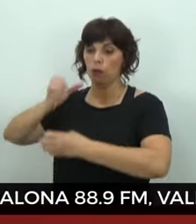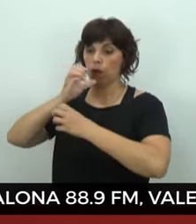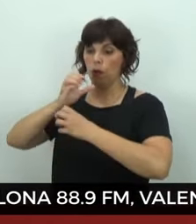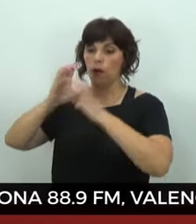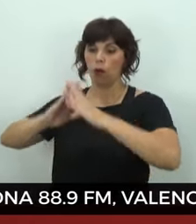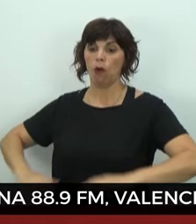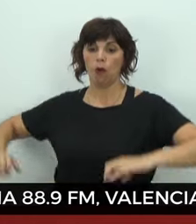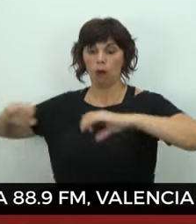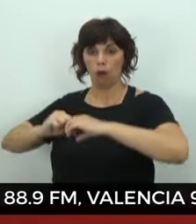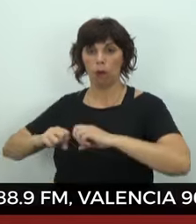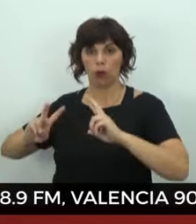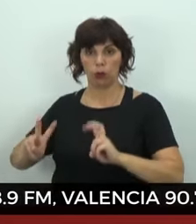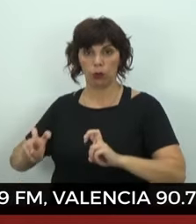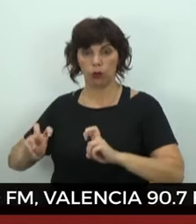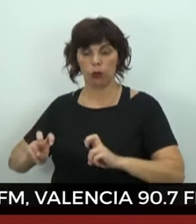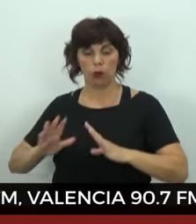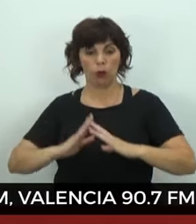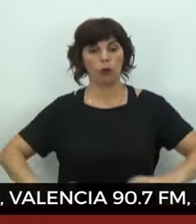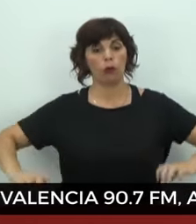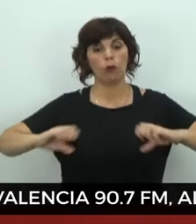arriba. El pacto vivo.